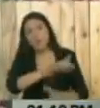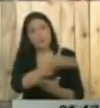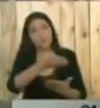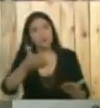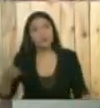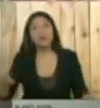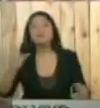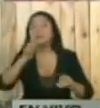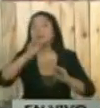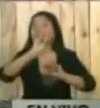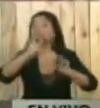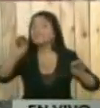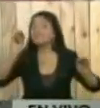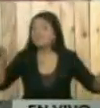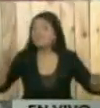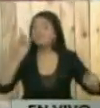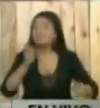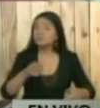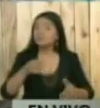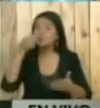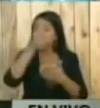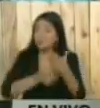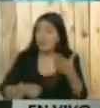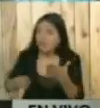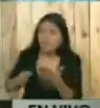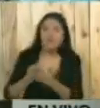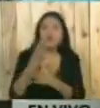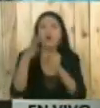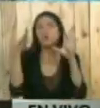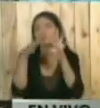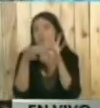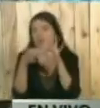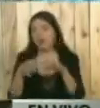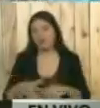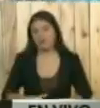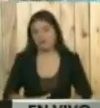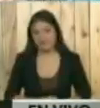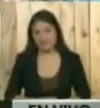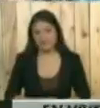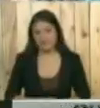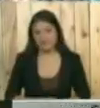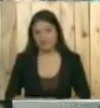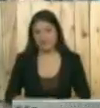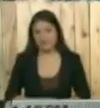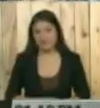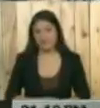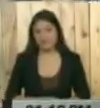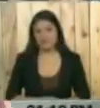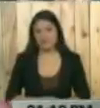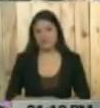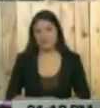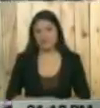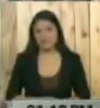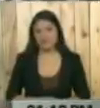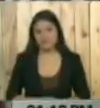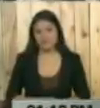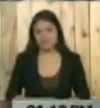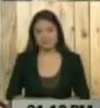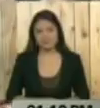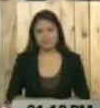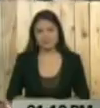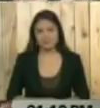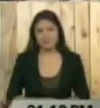y mi llamado a la lealtad y a la unidad. Quiero saludar